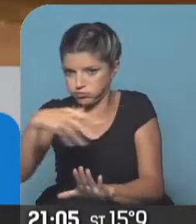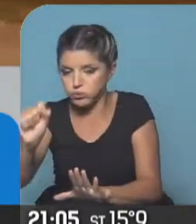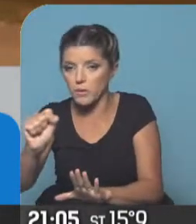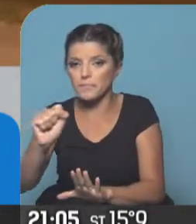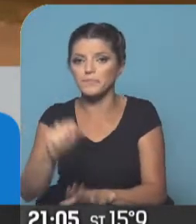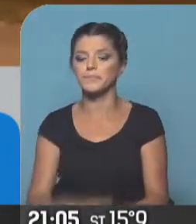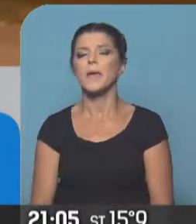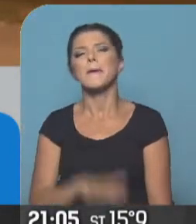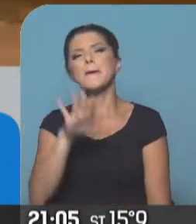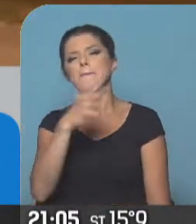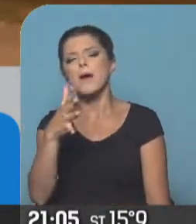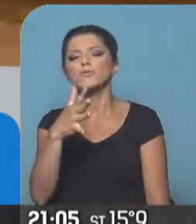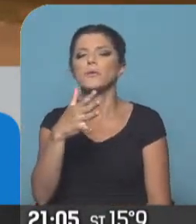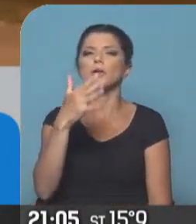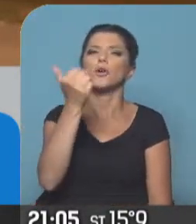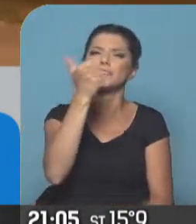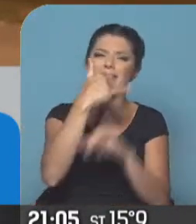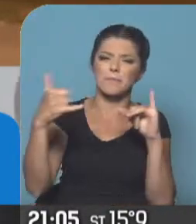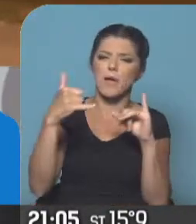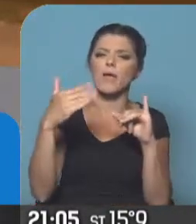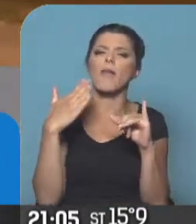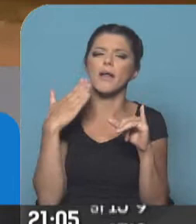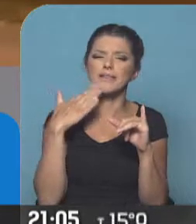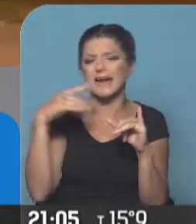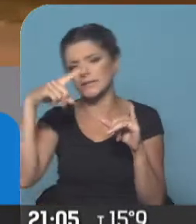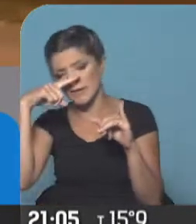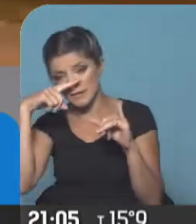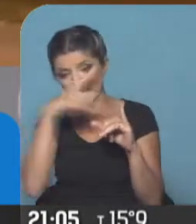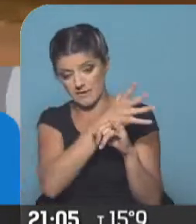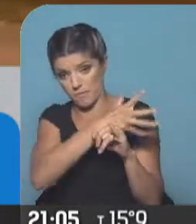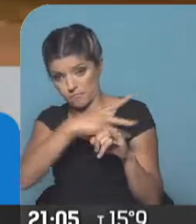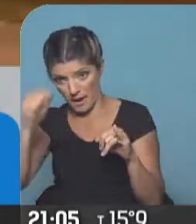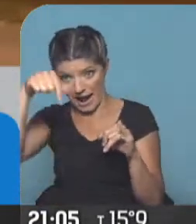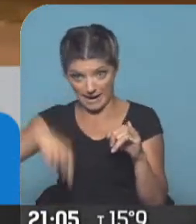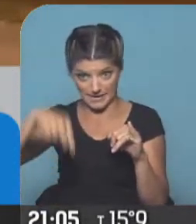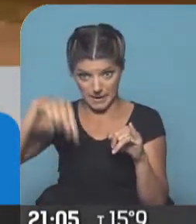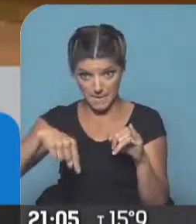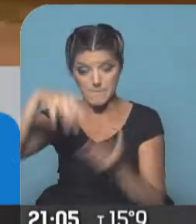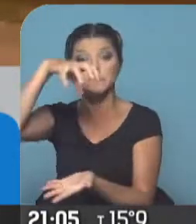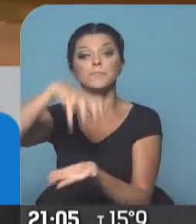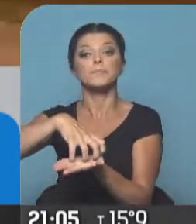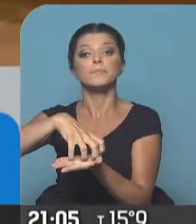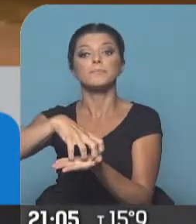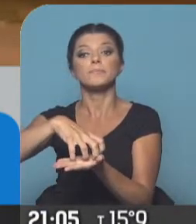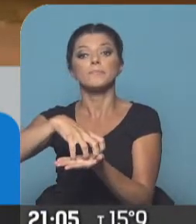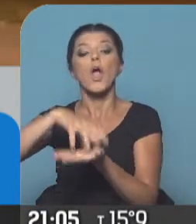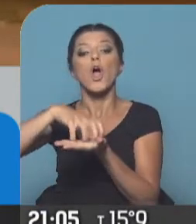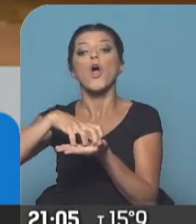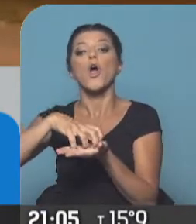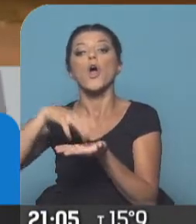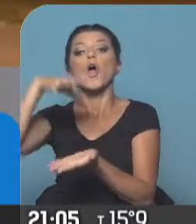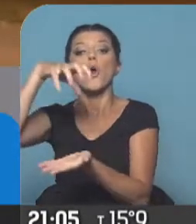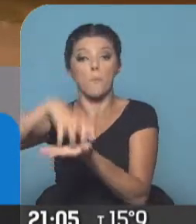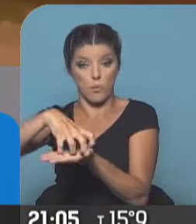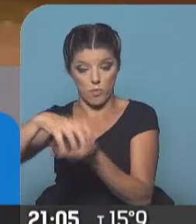las 6:30, 7 de la tarde, hasta este lugar, que es, como le decíamos, la Comuna 12,